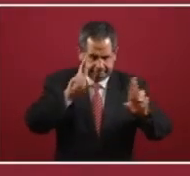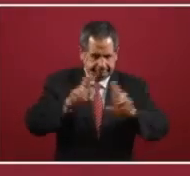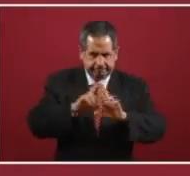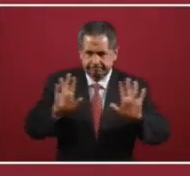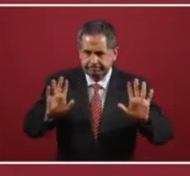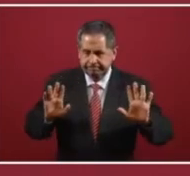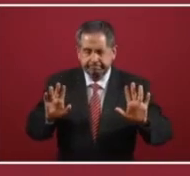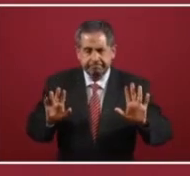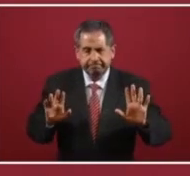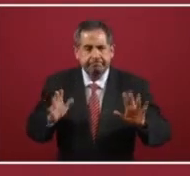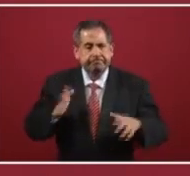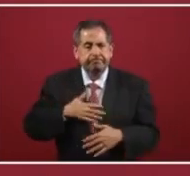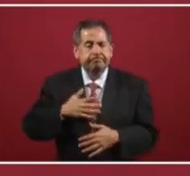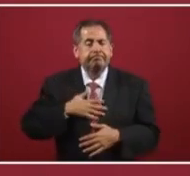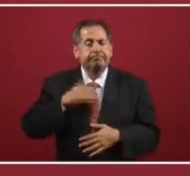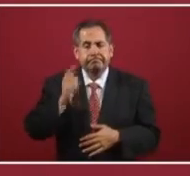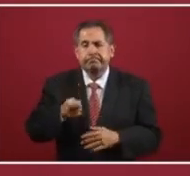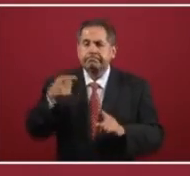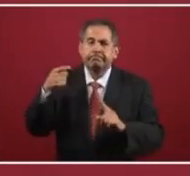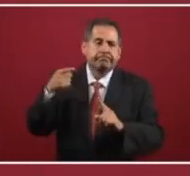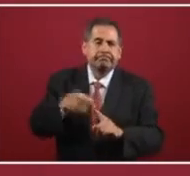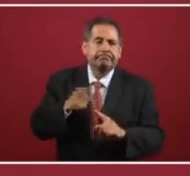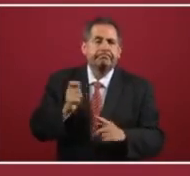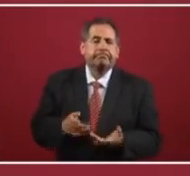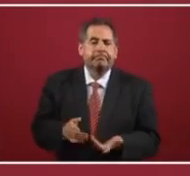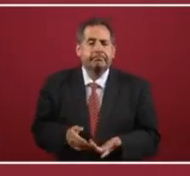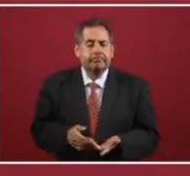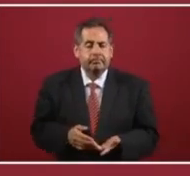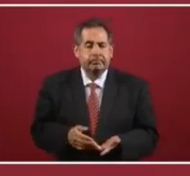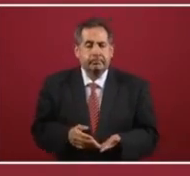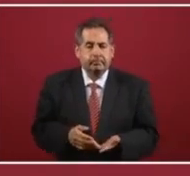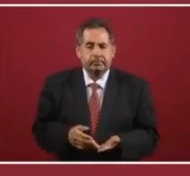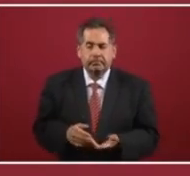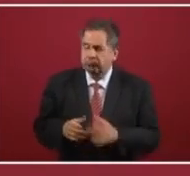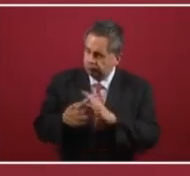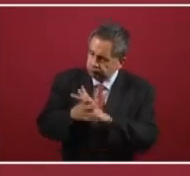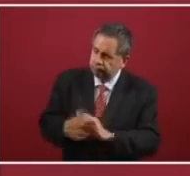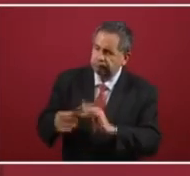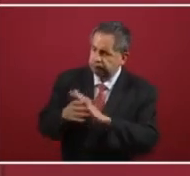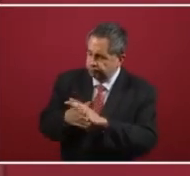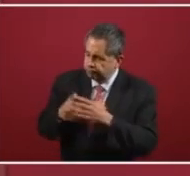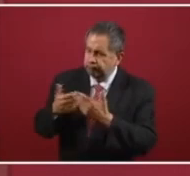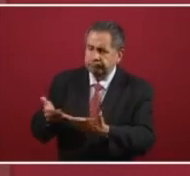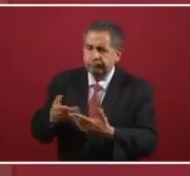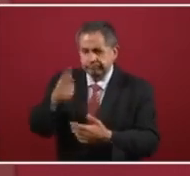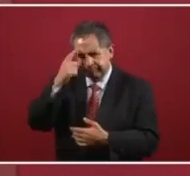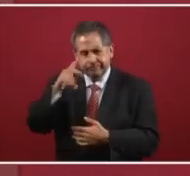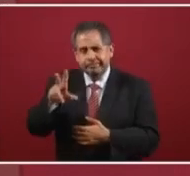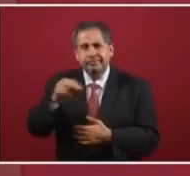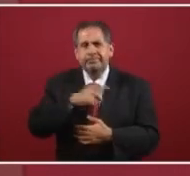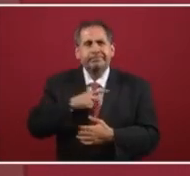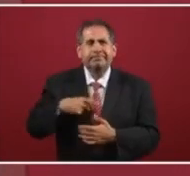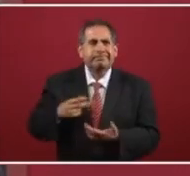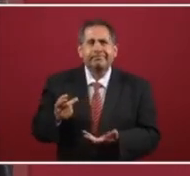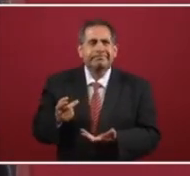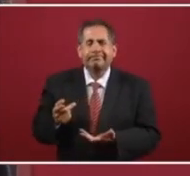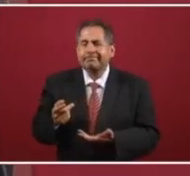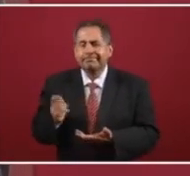y lo que busca es convencer de que ya no puede haber